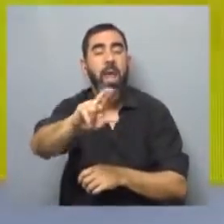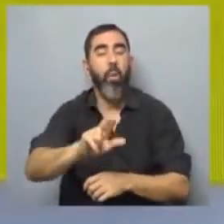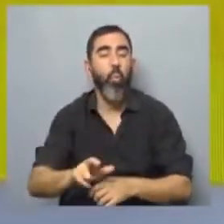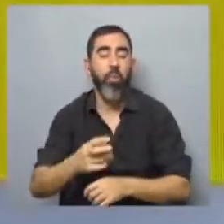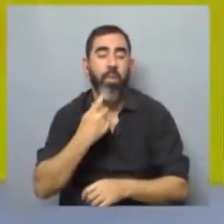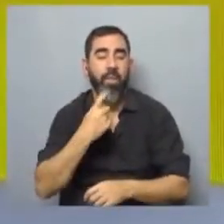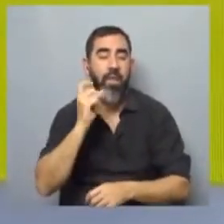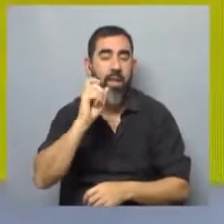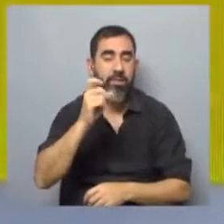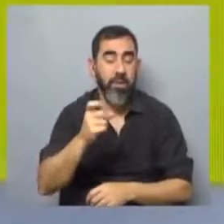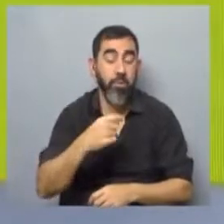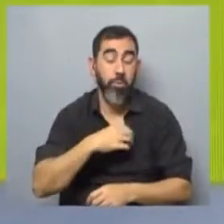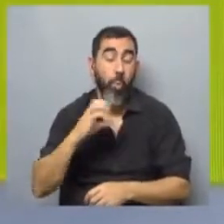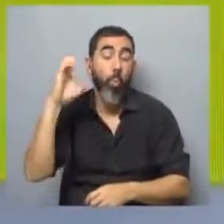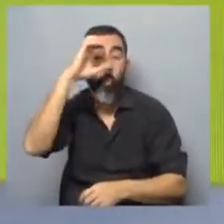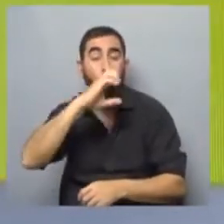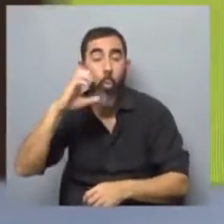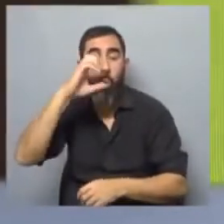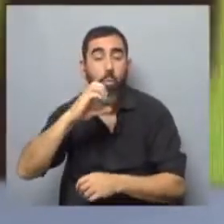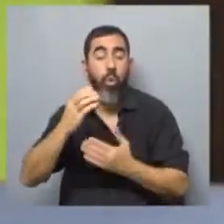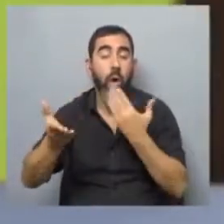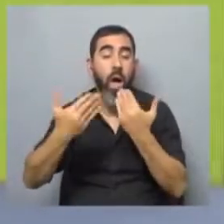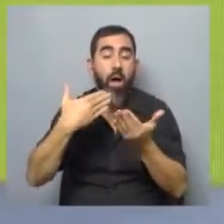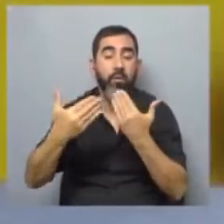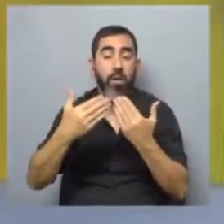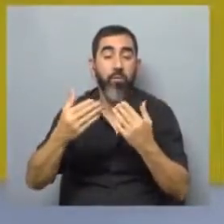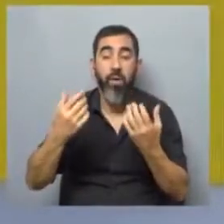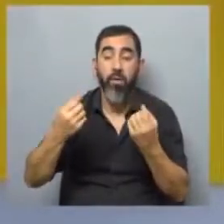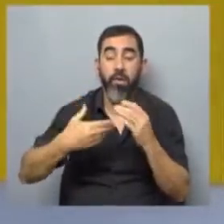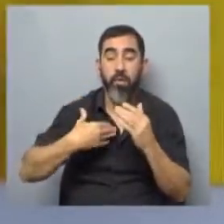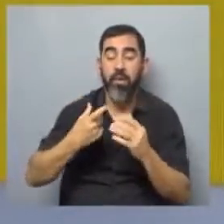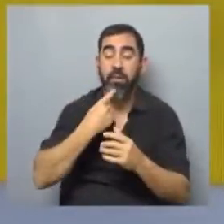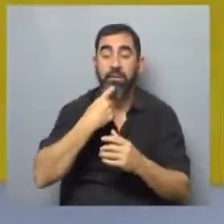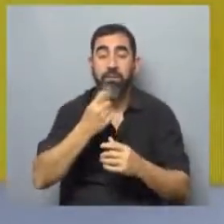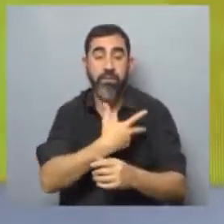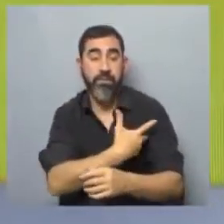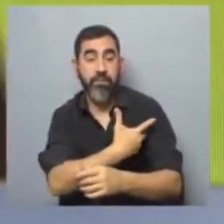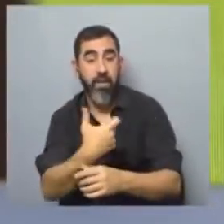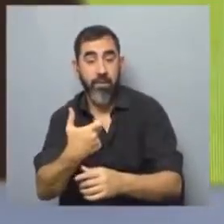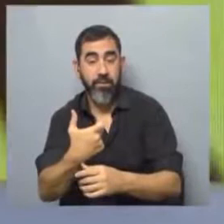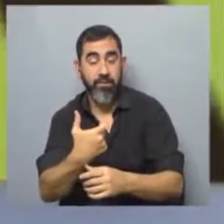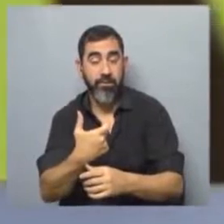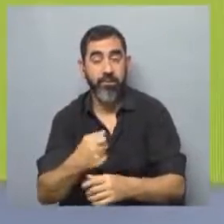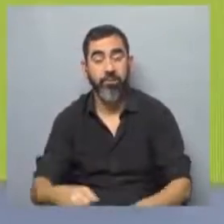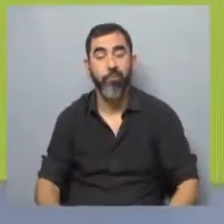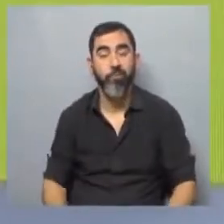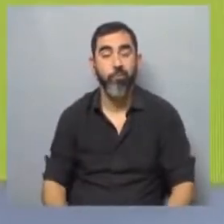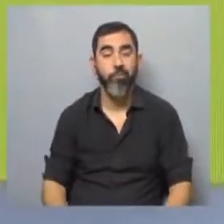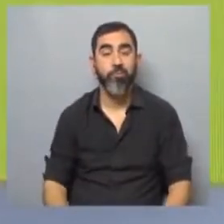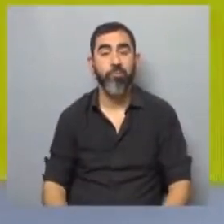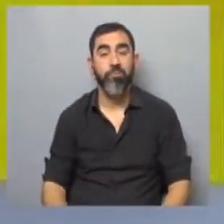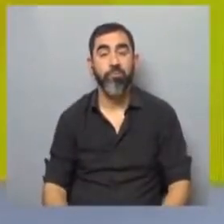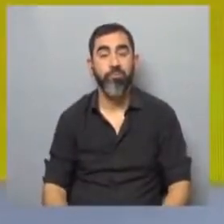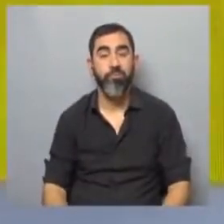me da curiosidad, sobre todo hablar de la ruta de la sangre una vez que dejó el cuerpo, ¿no? Ya no es dentro del organismo, que también tiene